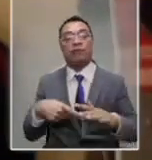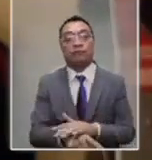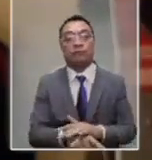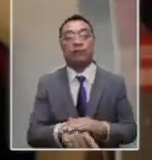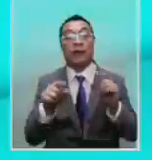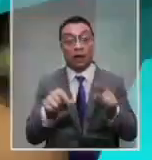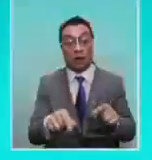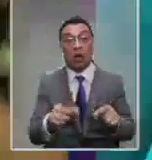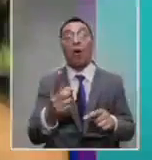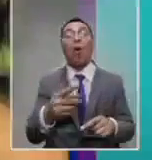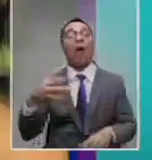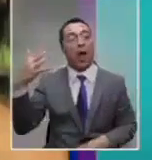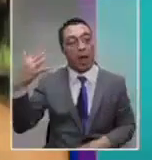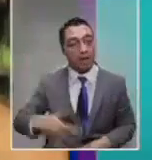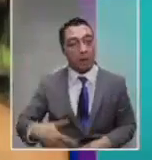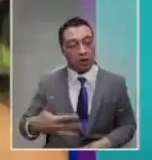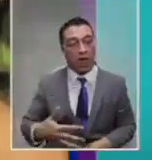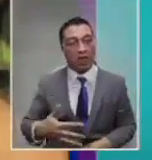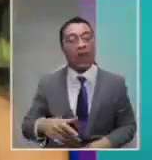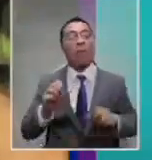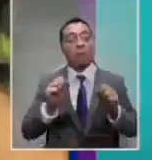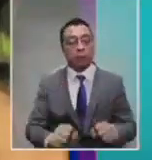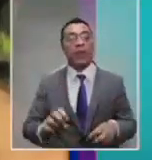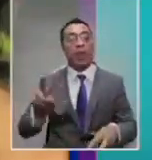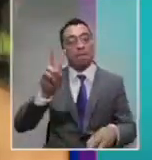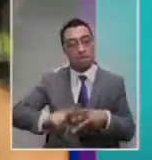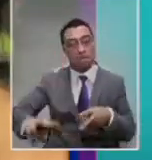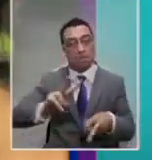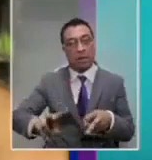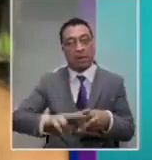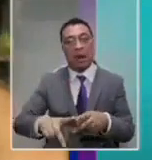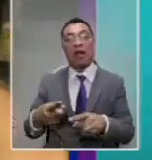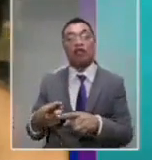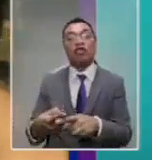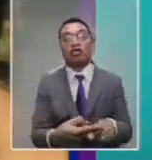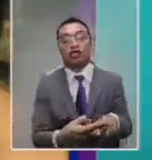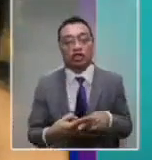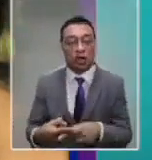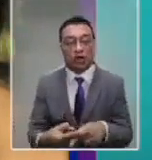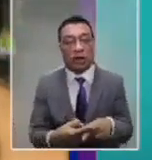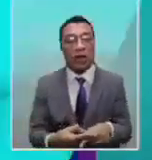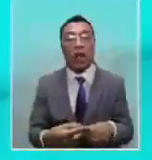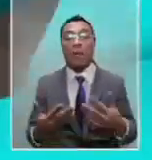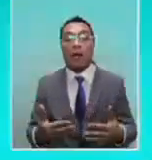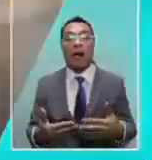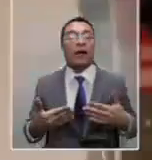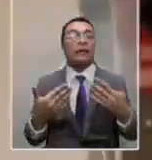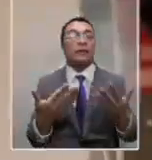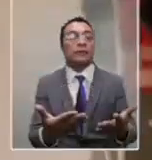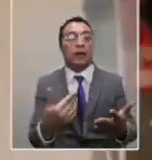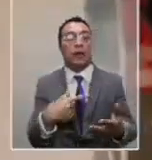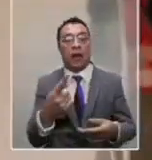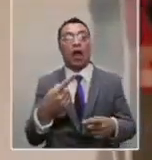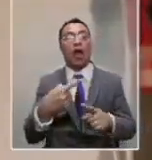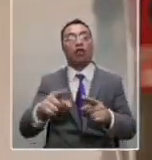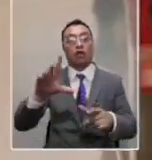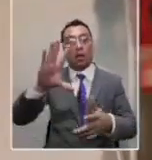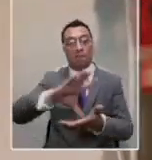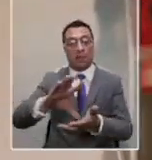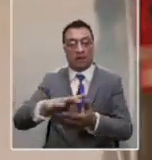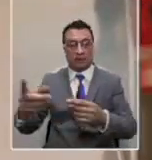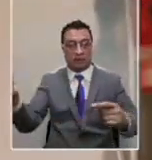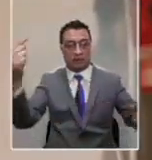interviene. Parece que el Estado es clave para poder, entre comillas, preparar a la sociedad para la recepción de